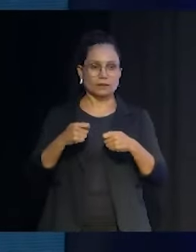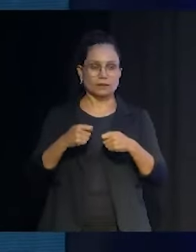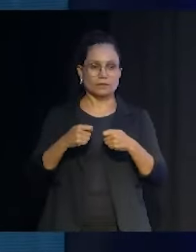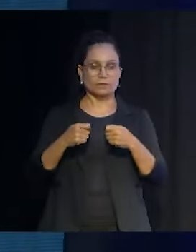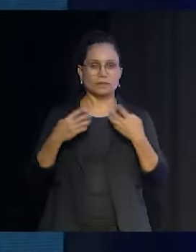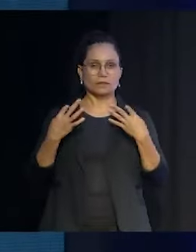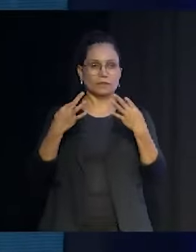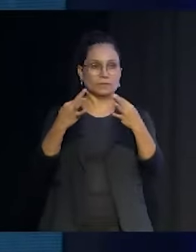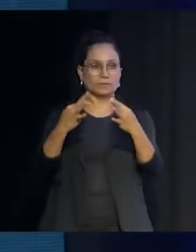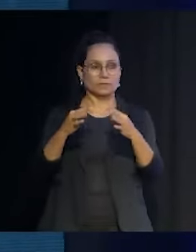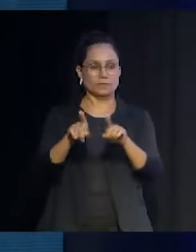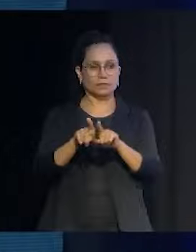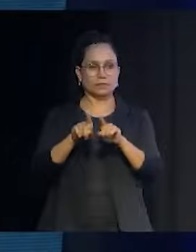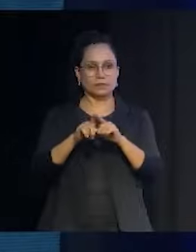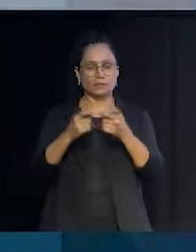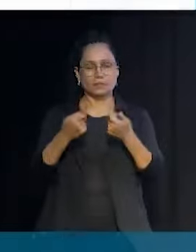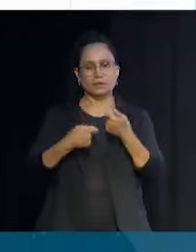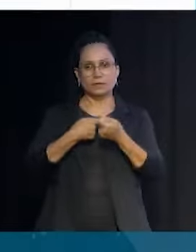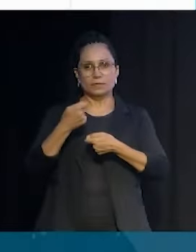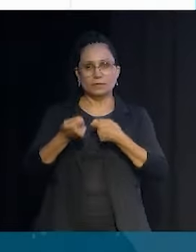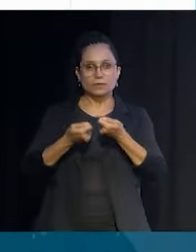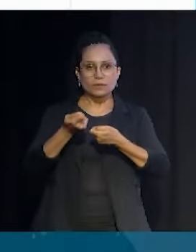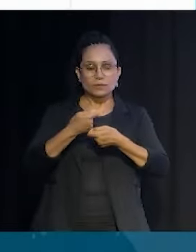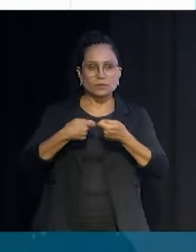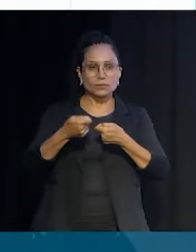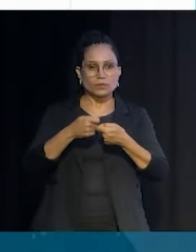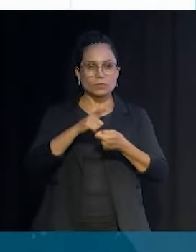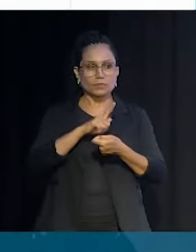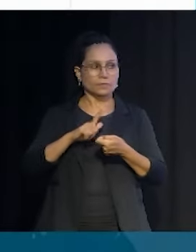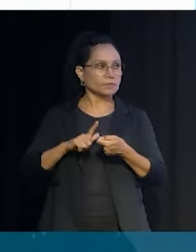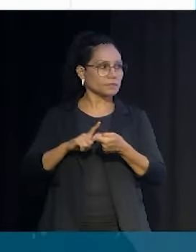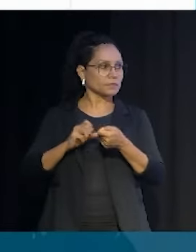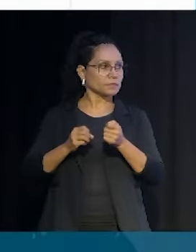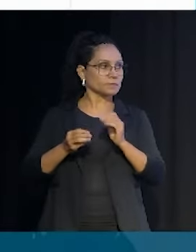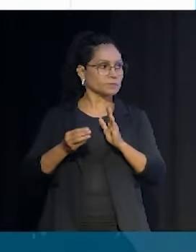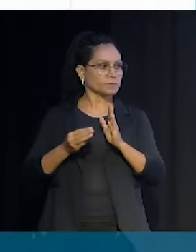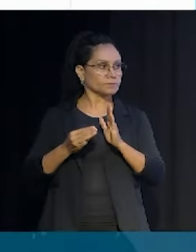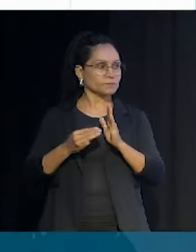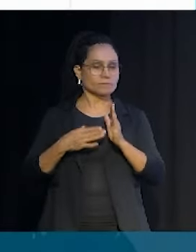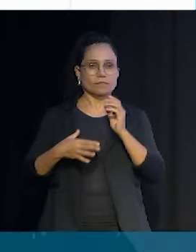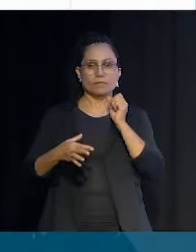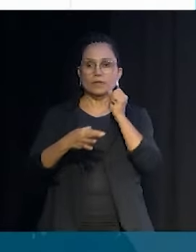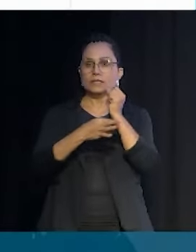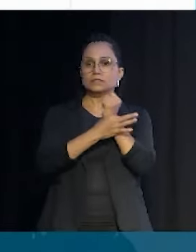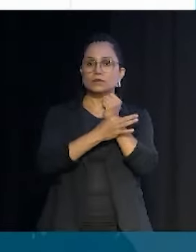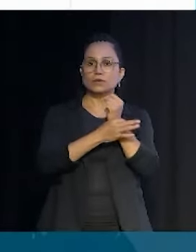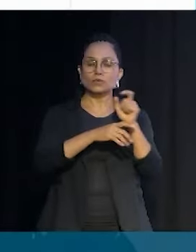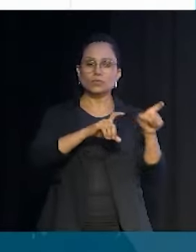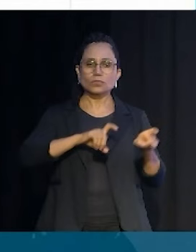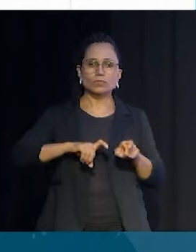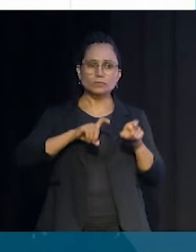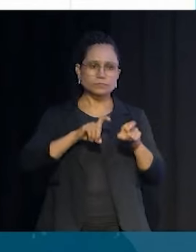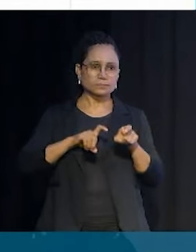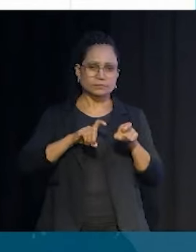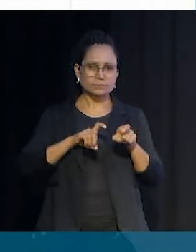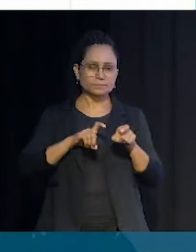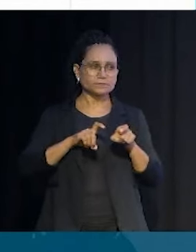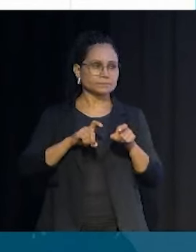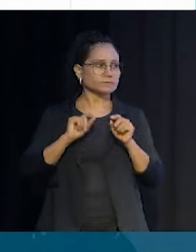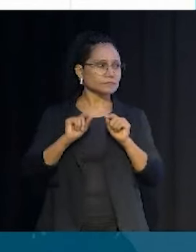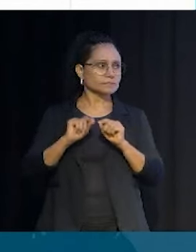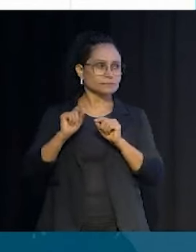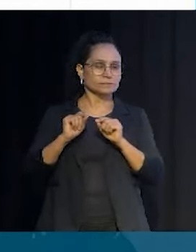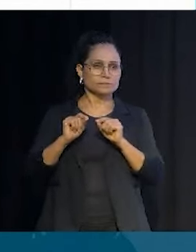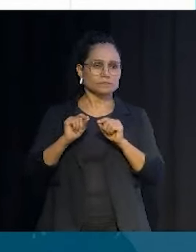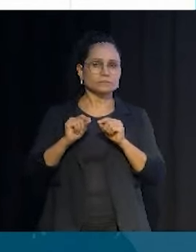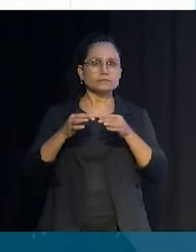somos fundadores de logísticas, de política de rienda, como ha dicho el gobernador, en la seguridad rural es la cosa